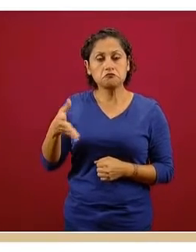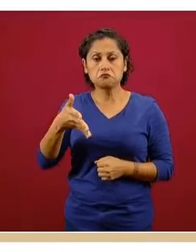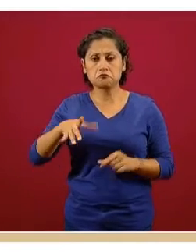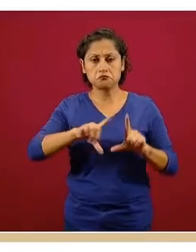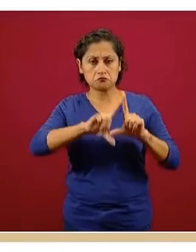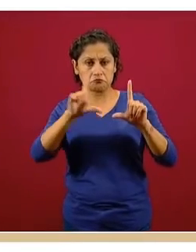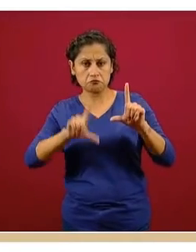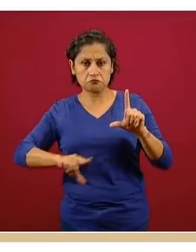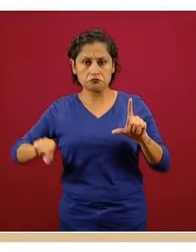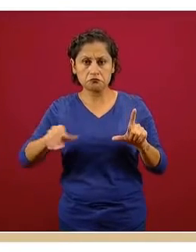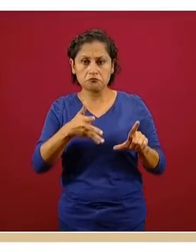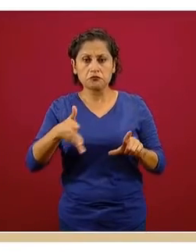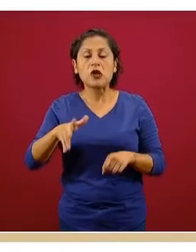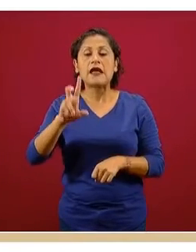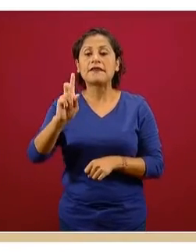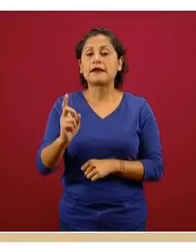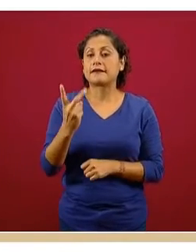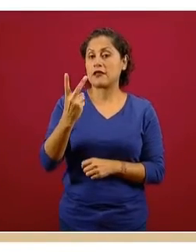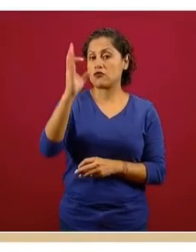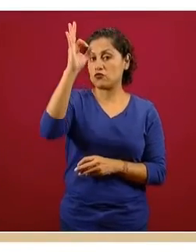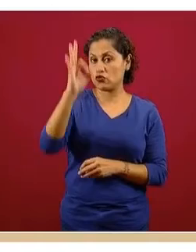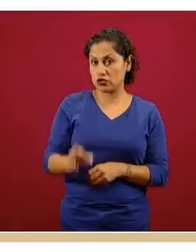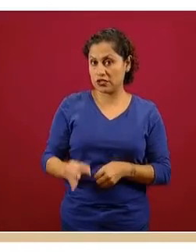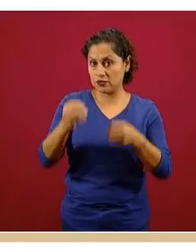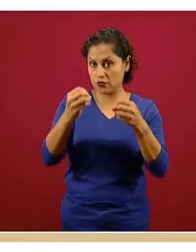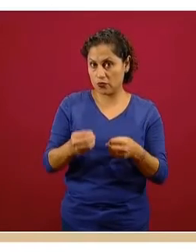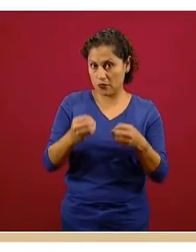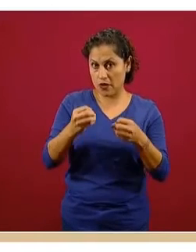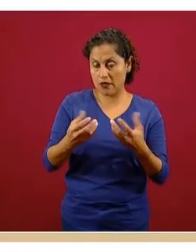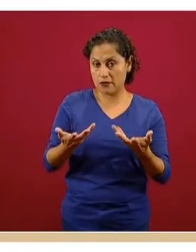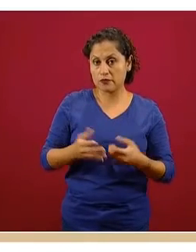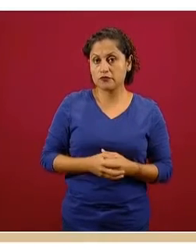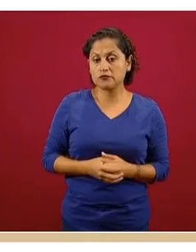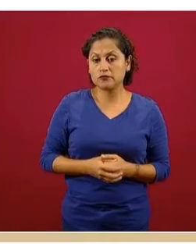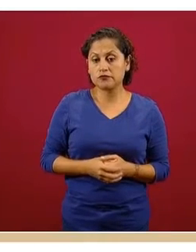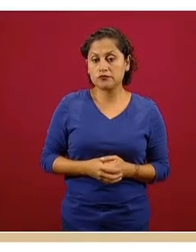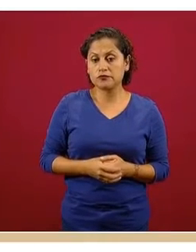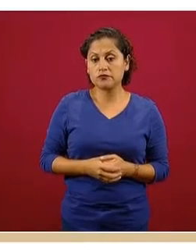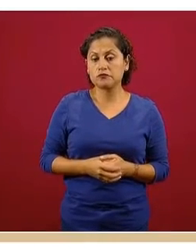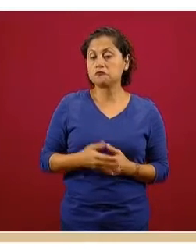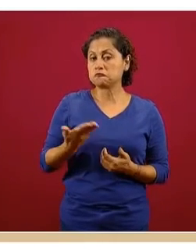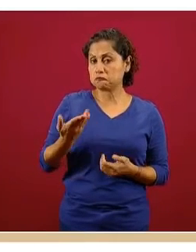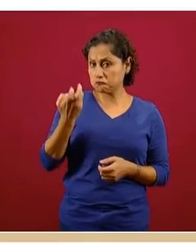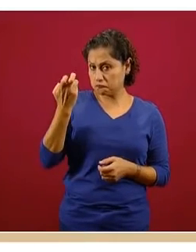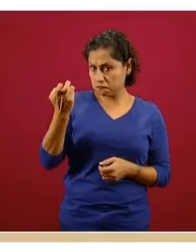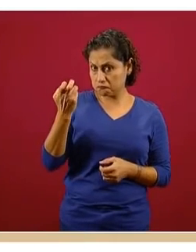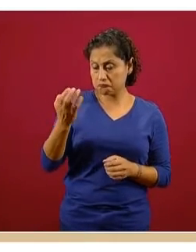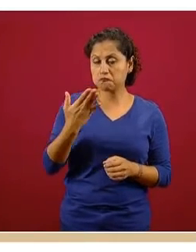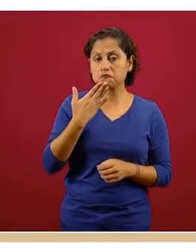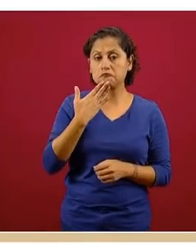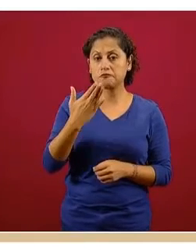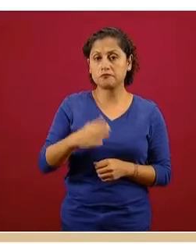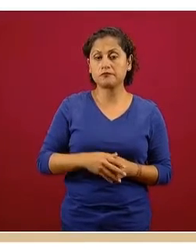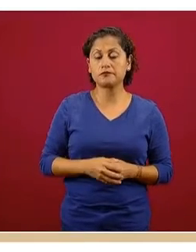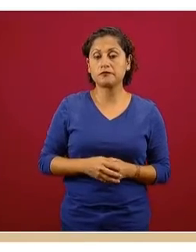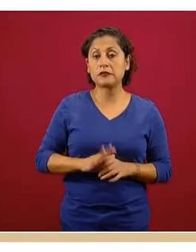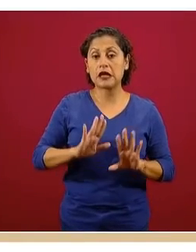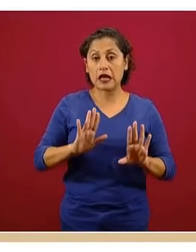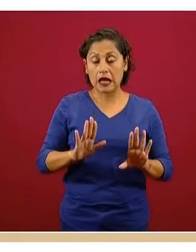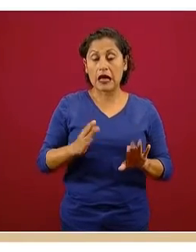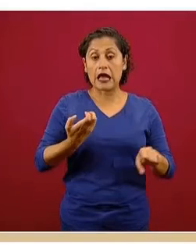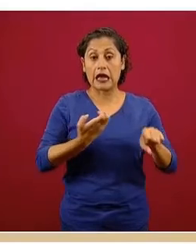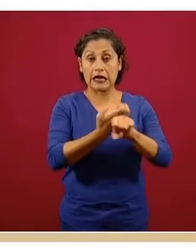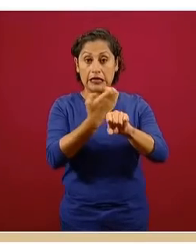de 32%, solo la tercera parte está en este momento ocupada, y si lo vemos entidad federativa